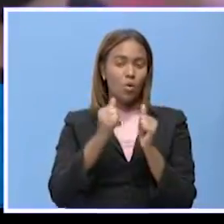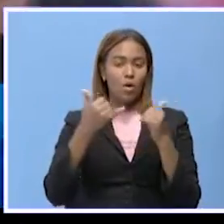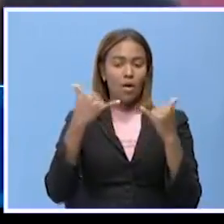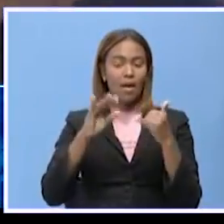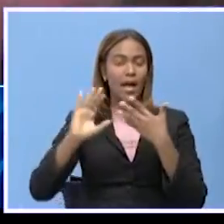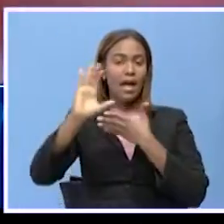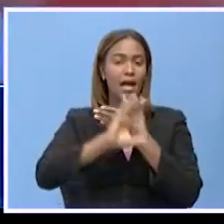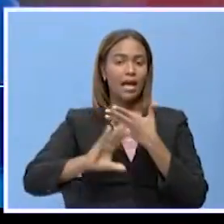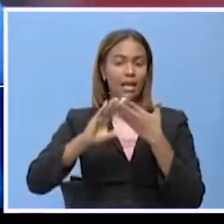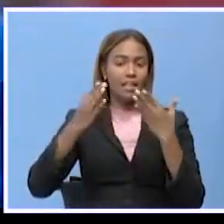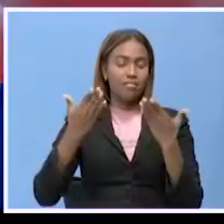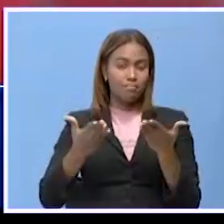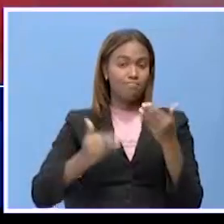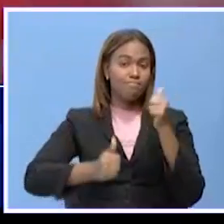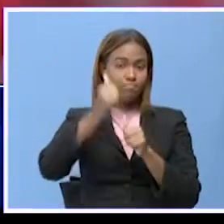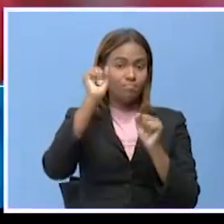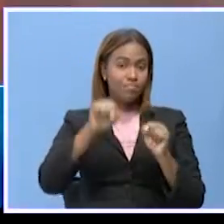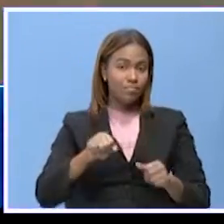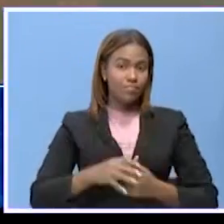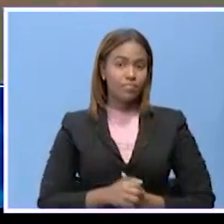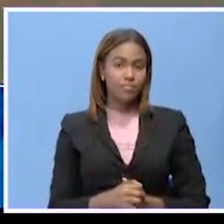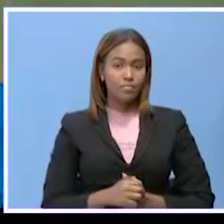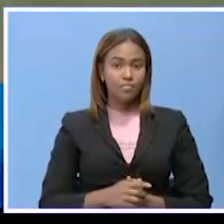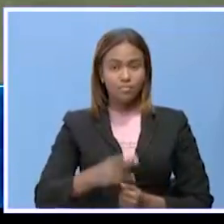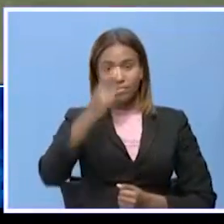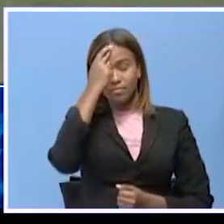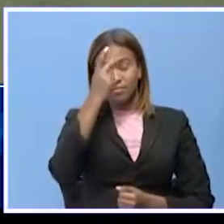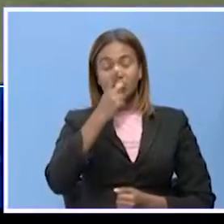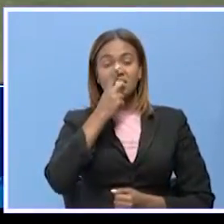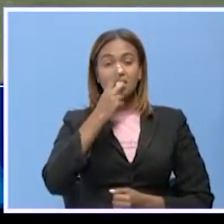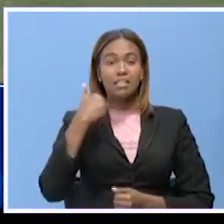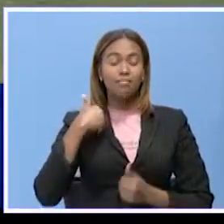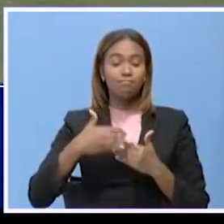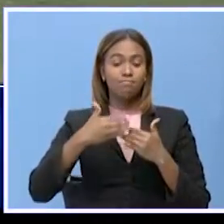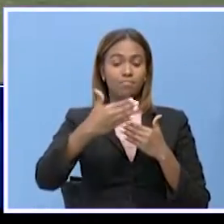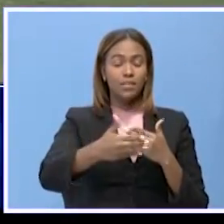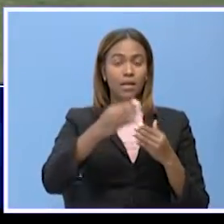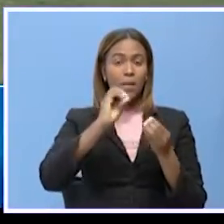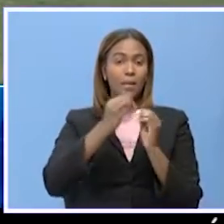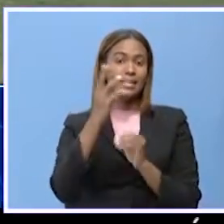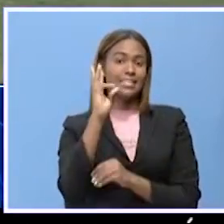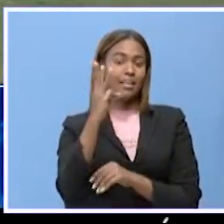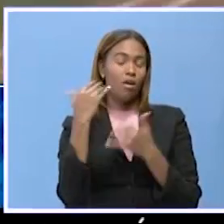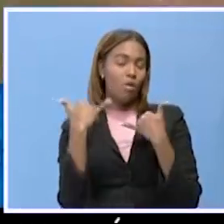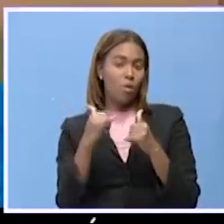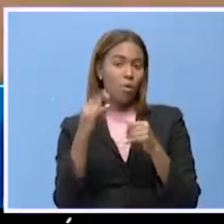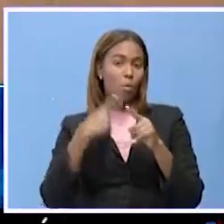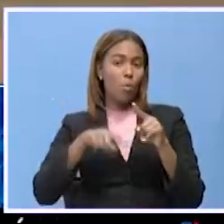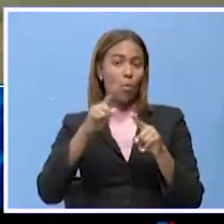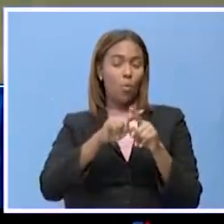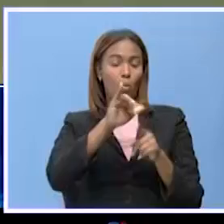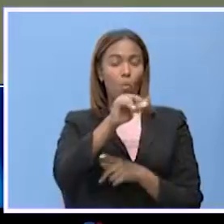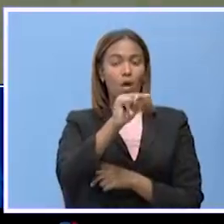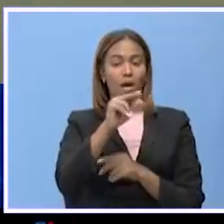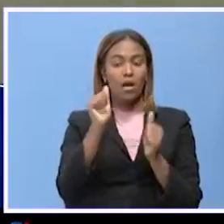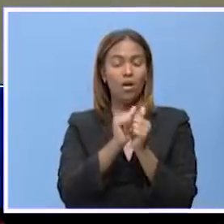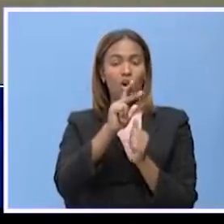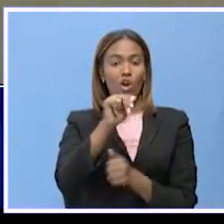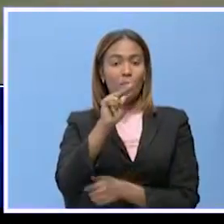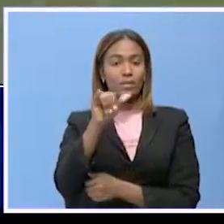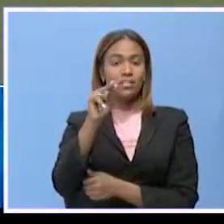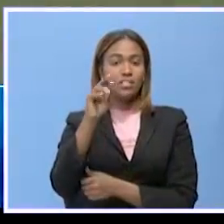Serie del Caribe de manera invicta. República Dominicana se adelantó en la sexta entrada, cuando Juan Lagares y Robinson